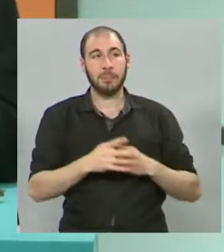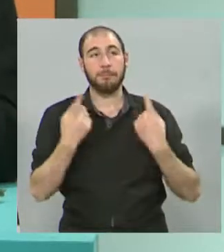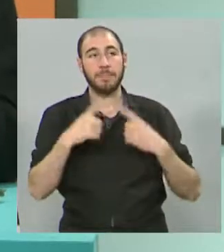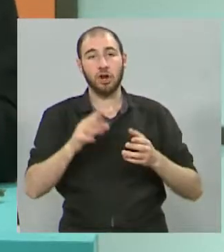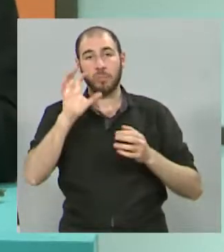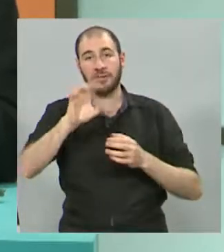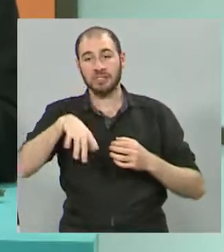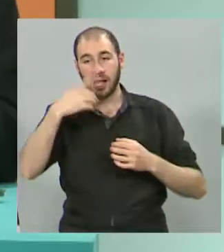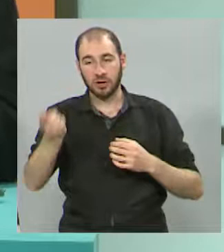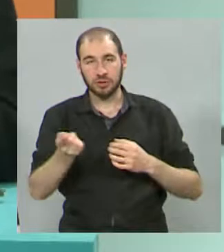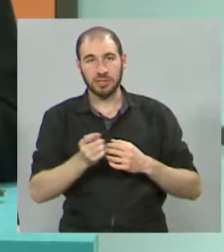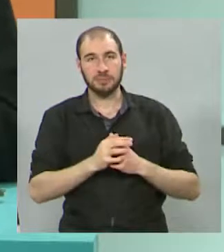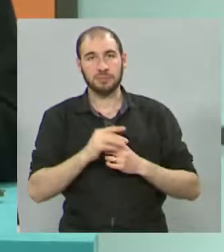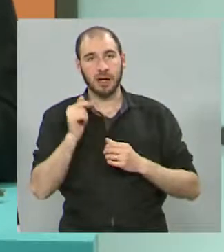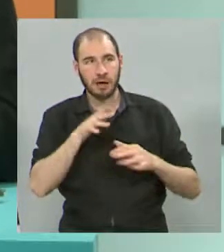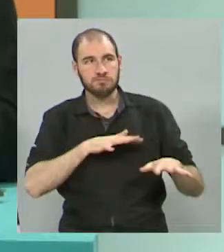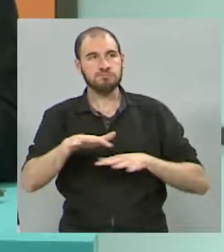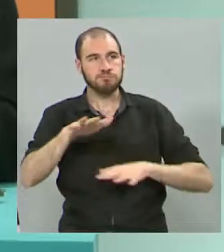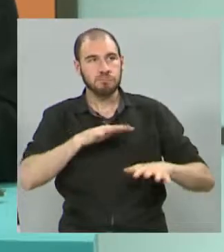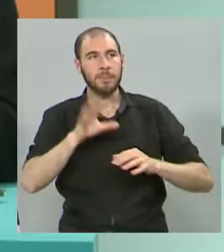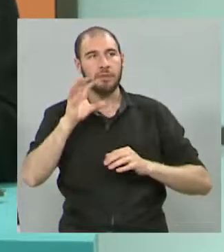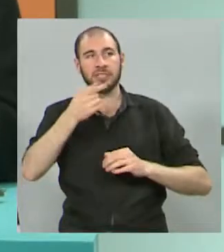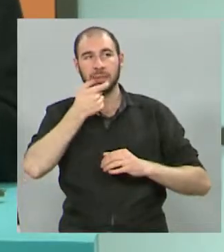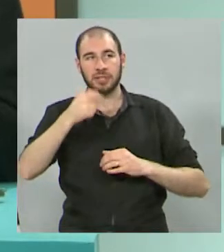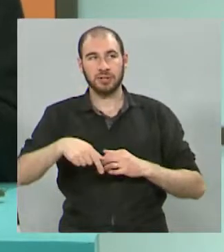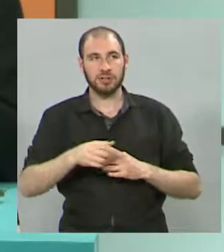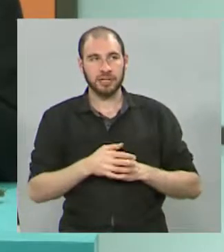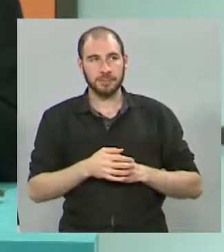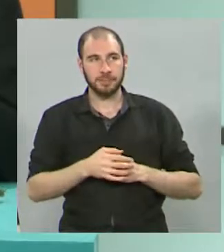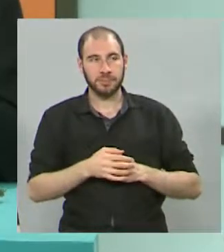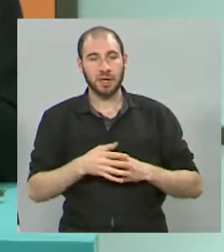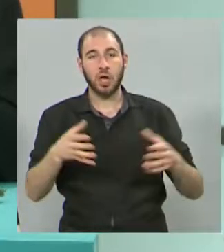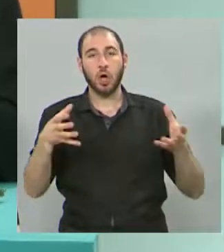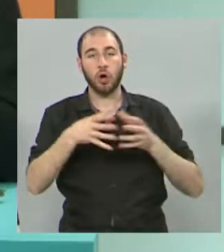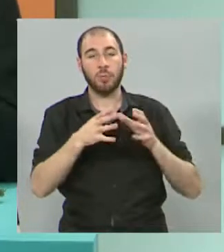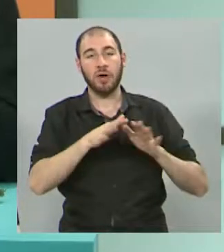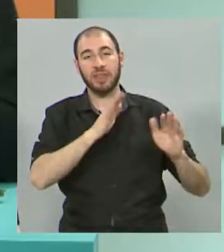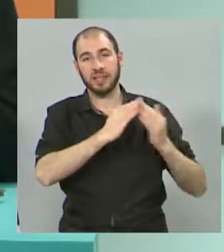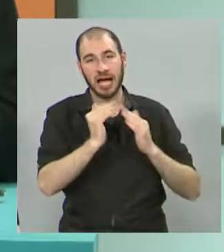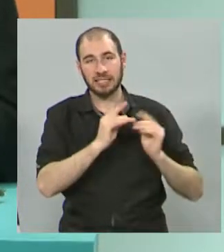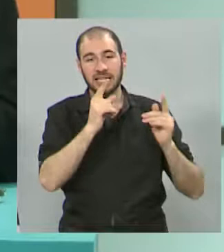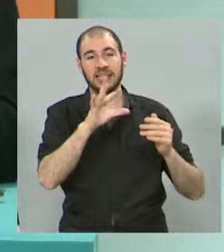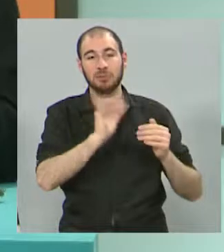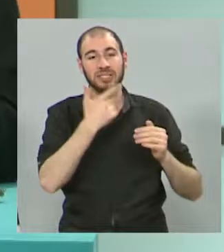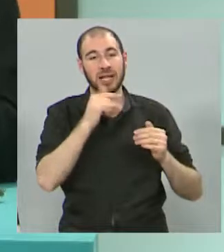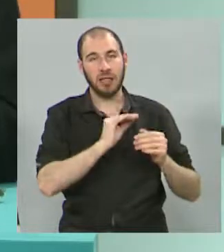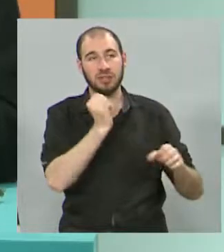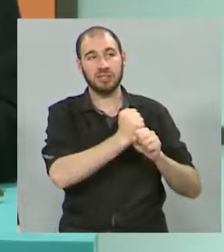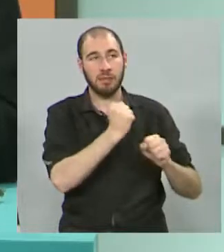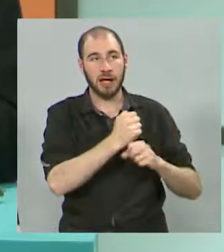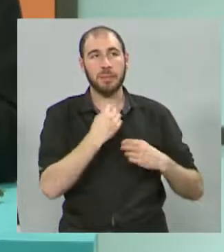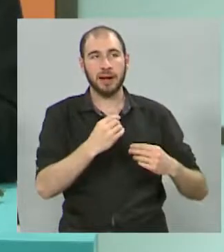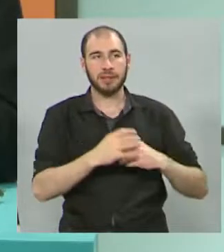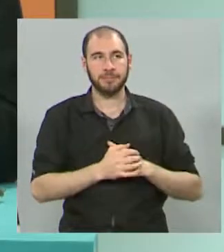otras provincias que han empezado a moverse. La provincia de Mendoza, el Colegio Inmobiliario y algunos legisladores están trabajando